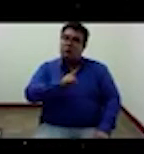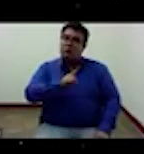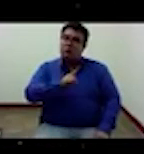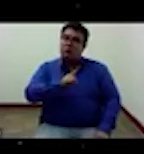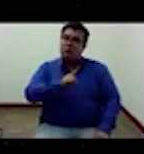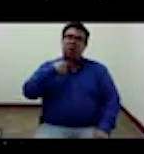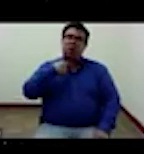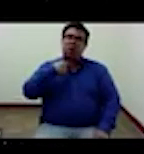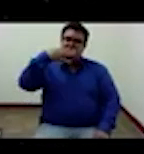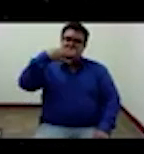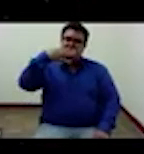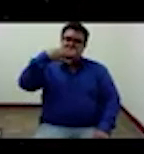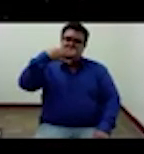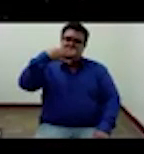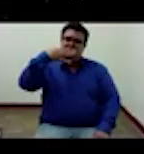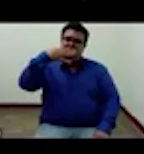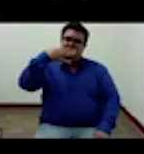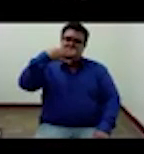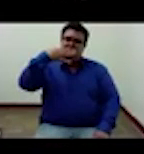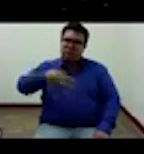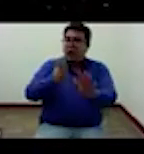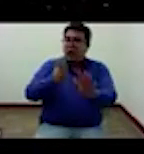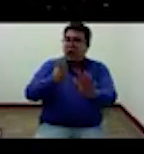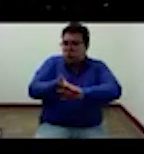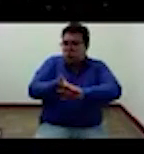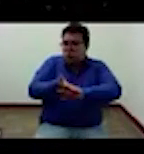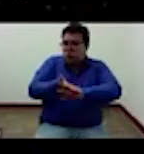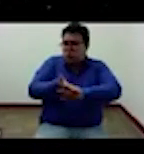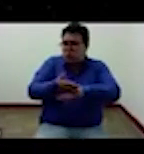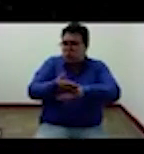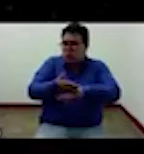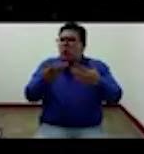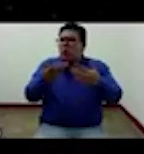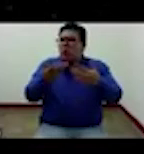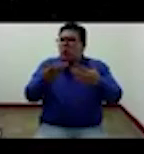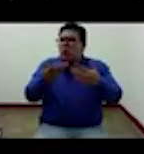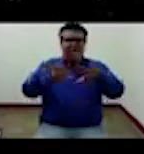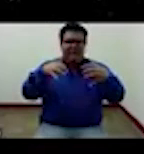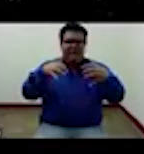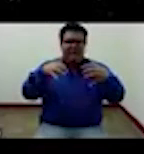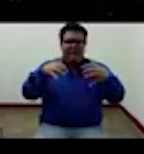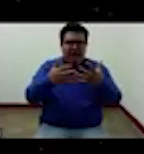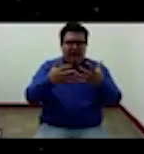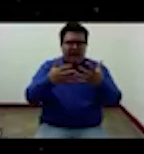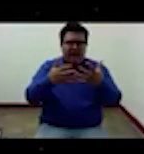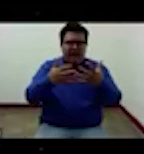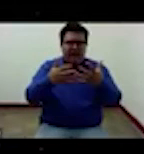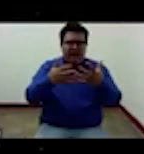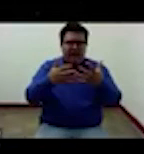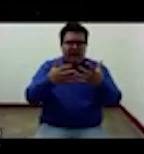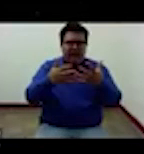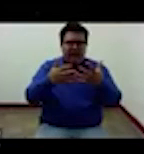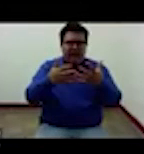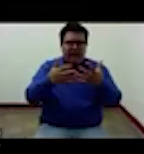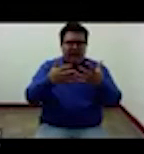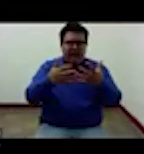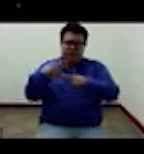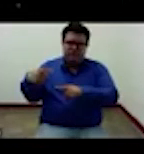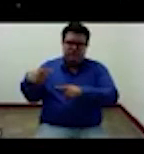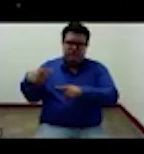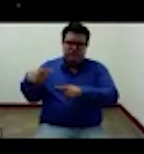Ellos han propuesto una serie de eventos, seminarios y exposiciones que llamaron Oído